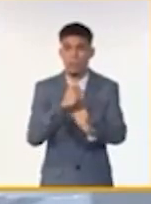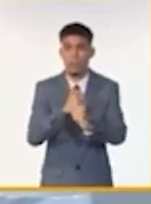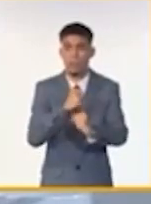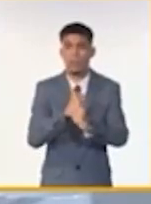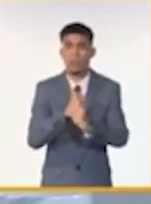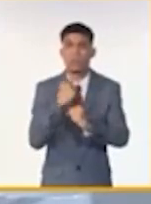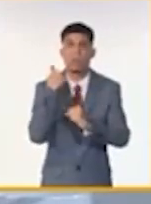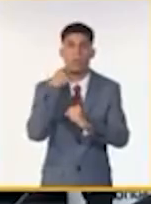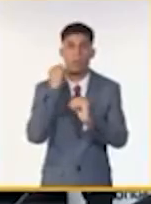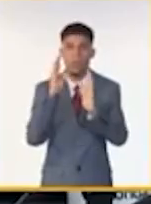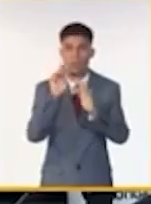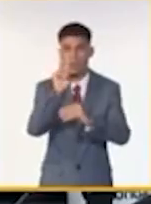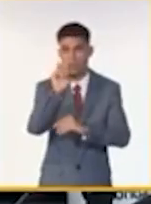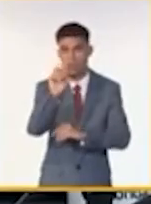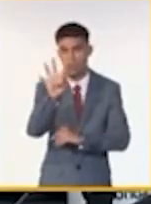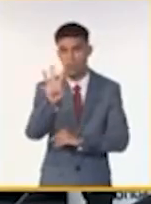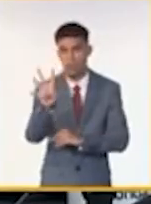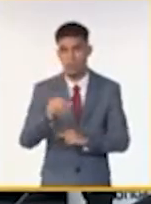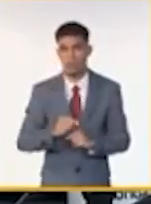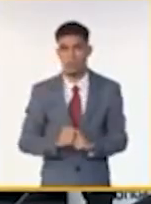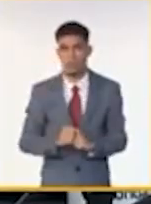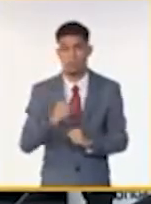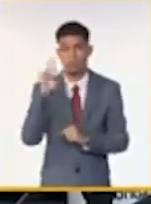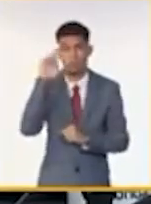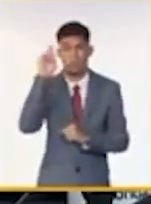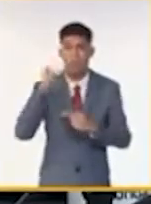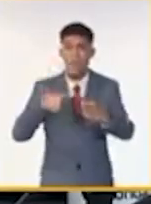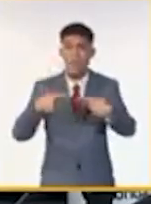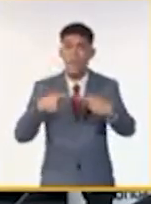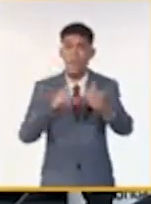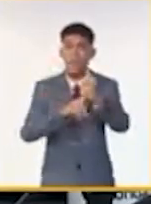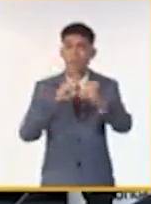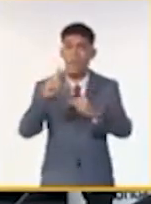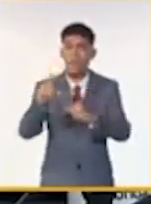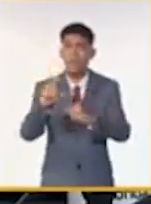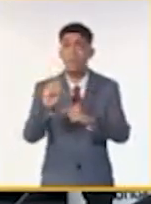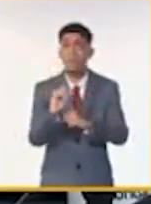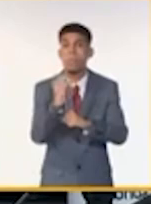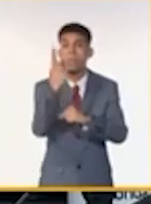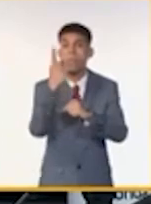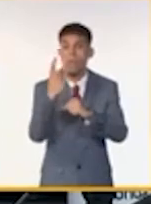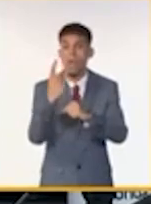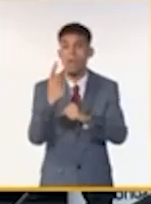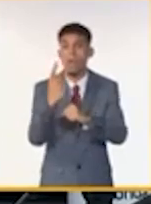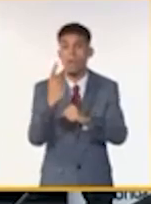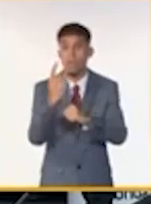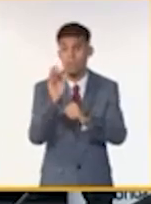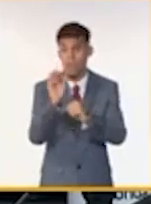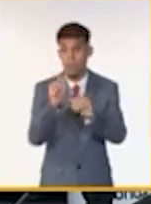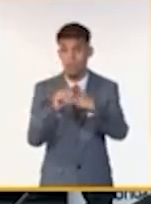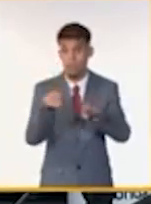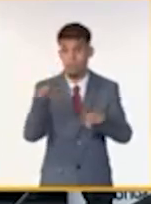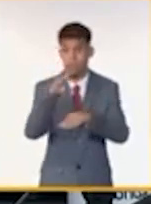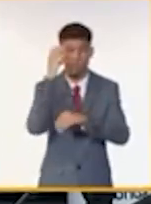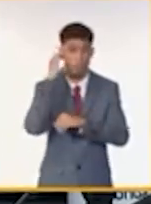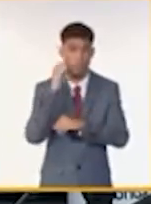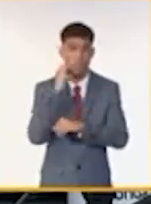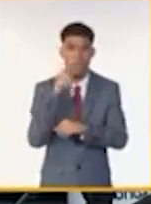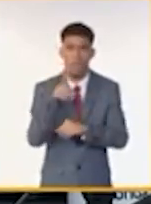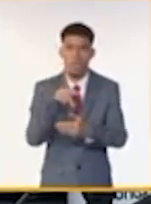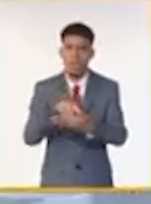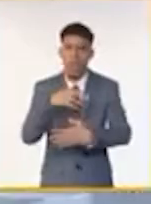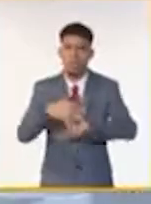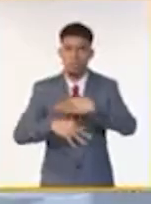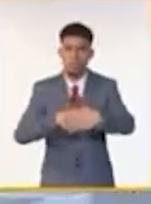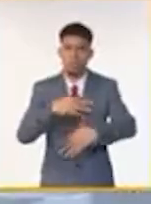2024 que el pleno del comité central hizo una primera presentación del Primer Ministro sobre esos temas y dijo que en esa asamblea se daría más información